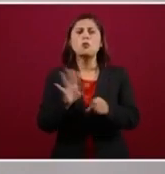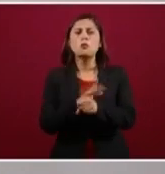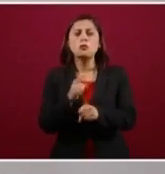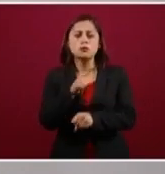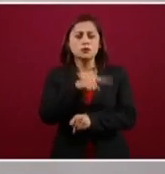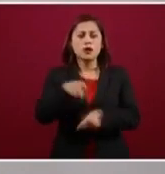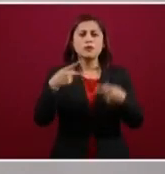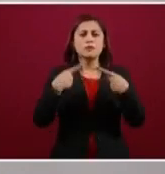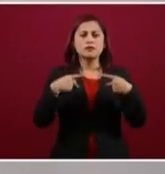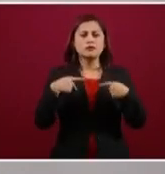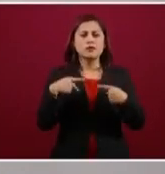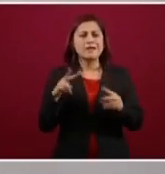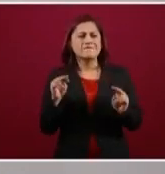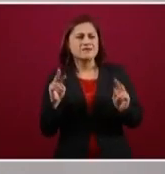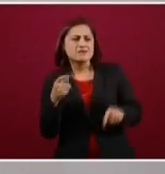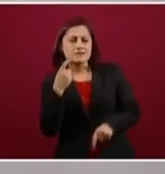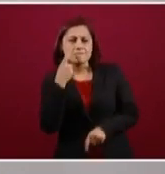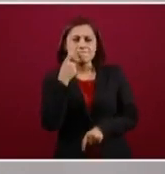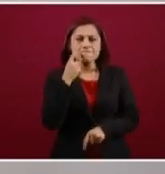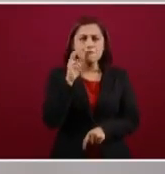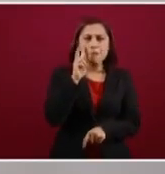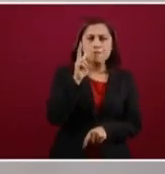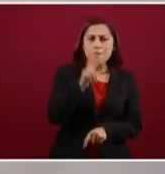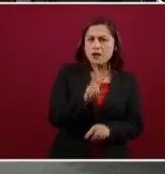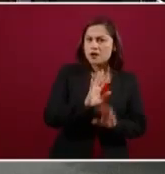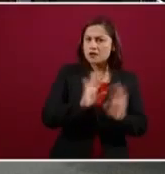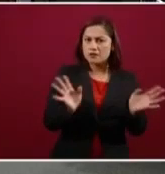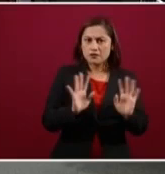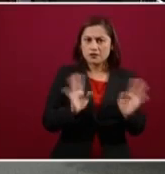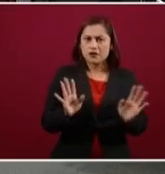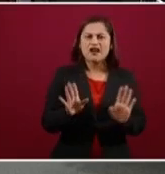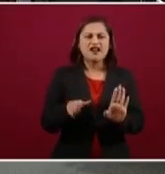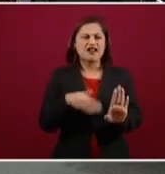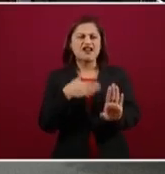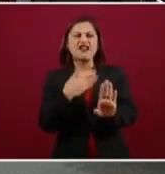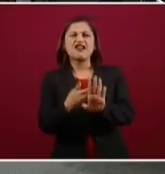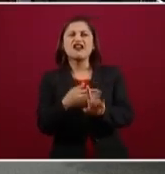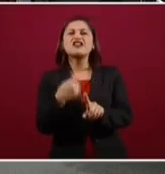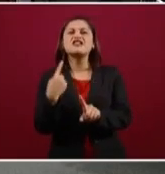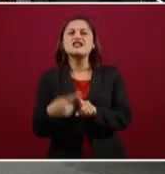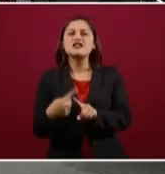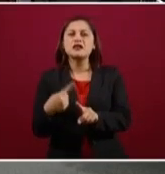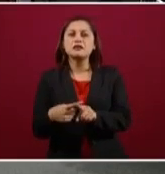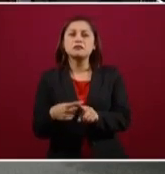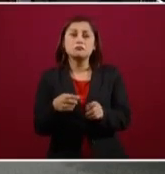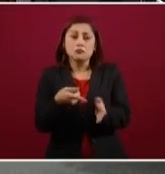muy avispada, perjudica a la propia revista.